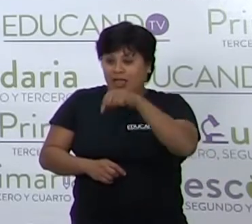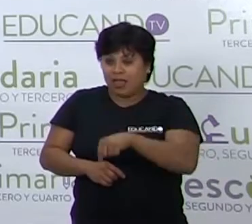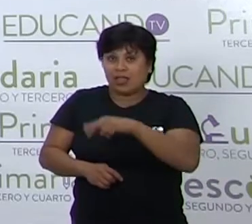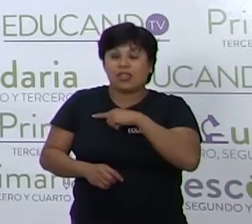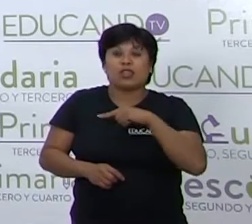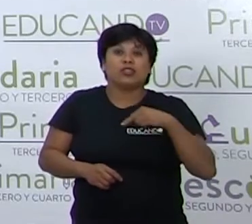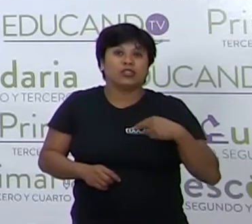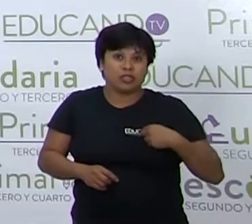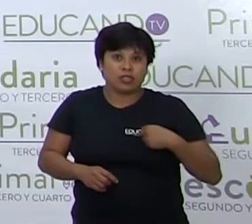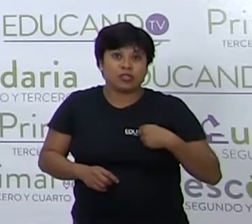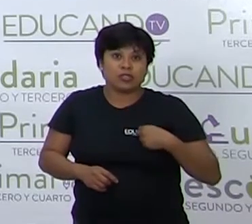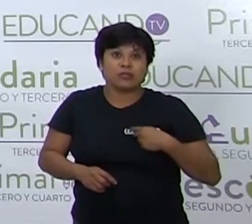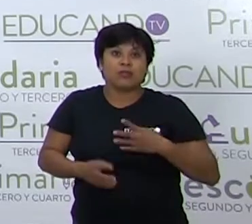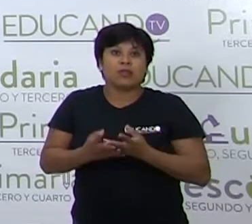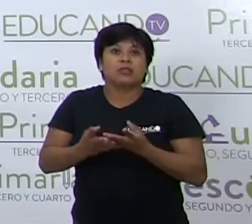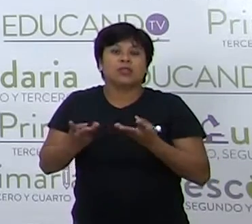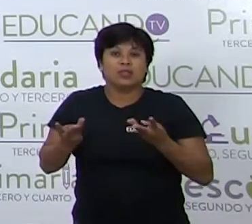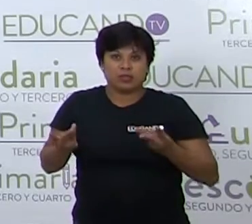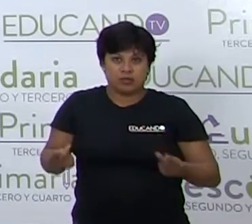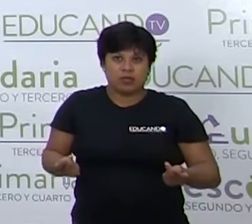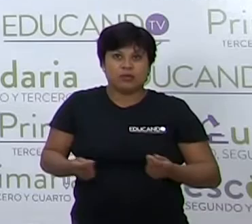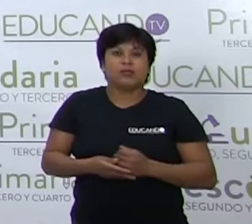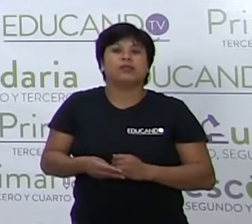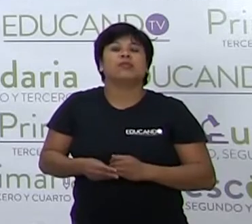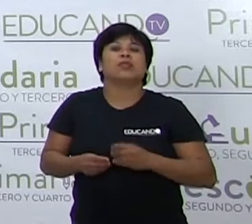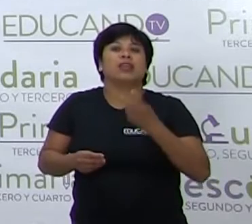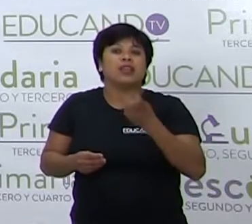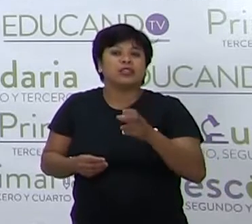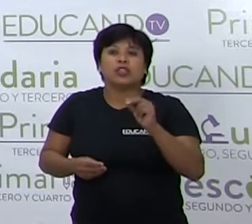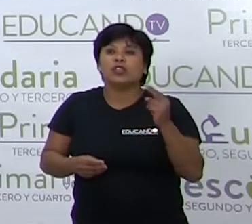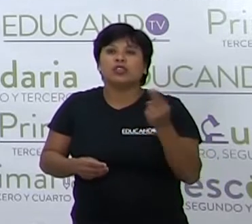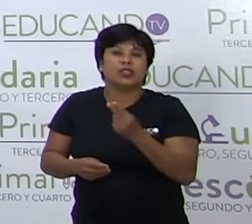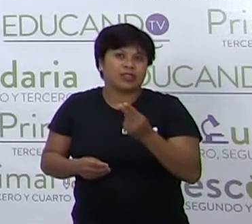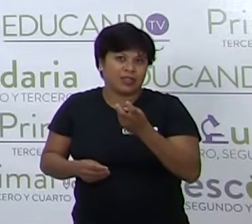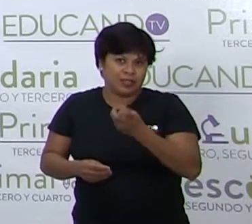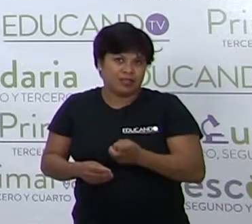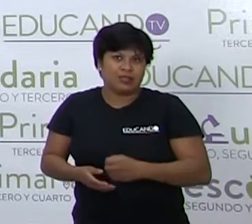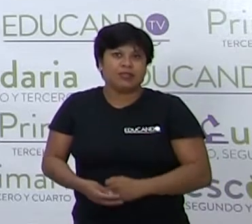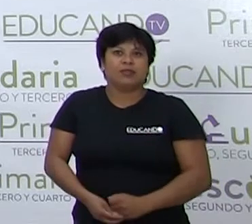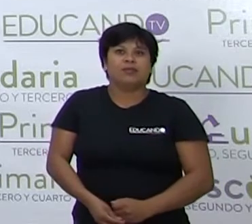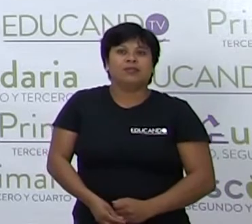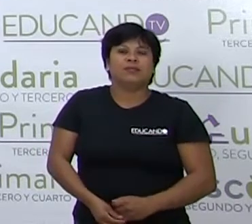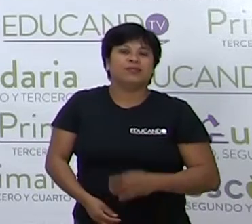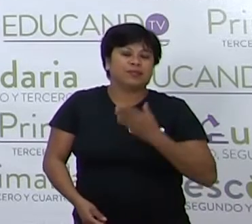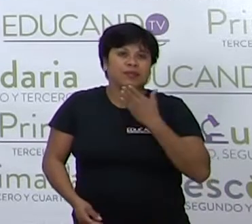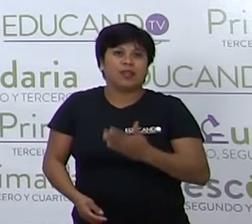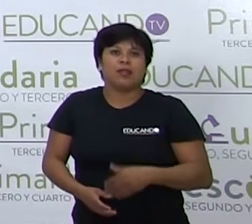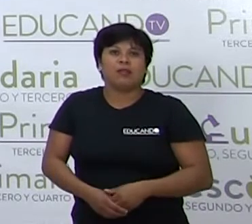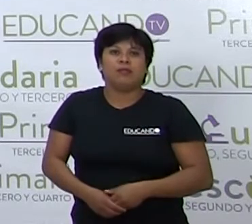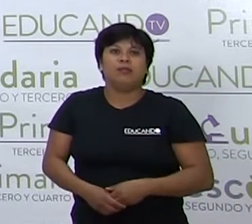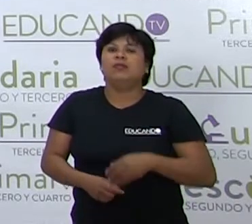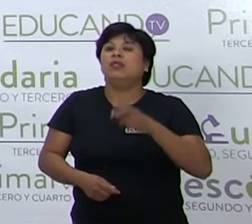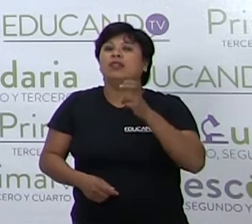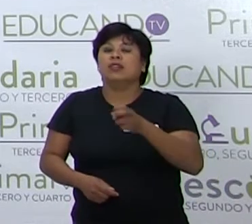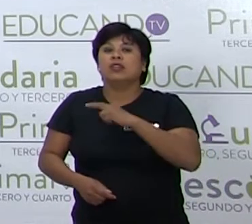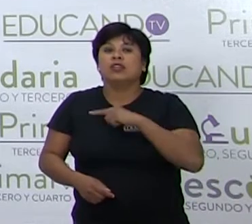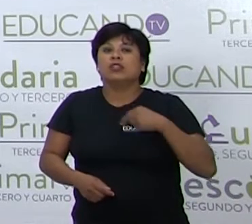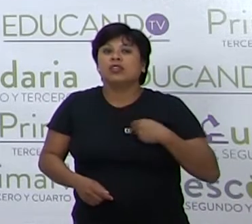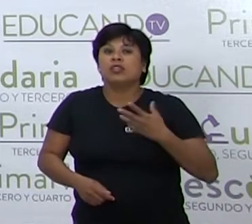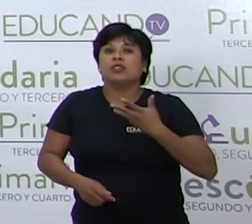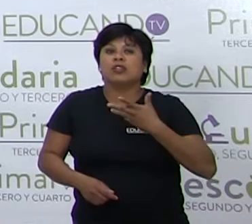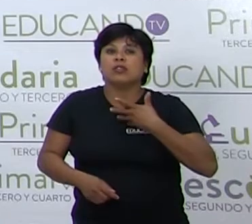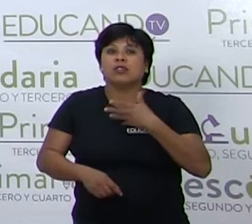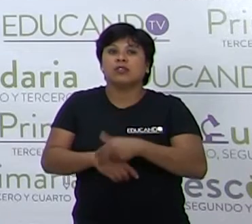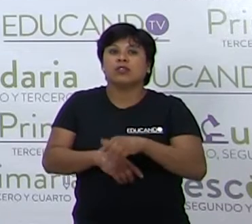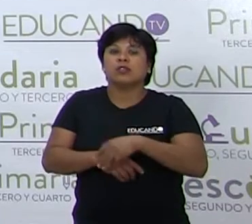a resolverlos. Así es que no va a haber necesidad de hacer eso, ¿verdad? Muy bien. Aquí tenemos el número